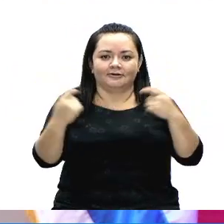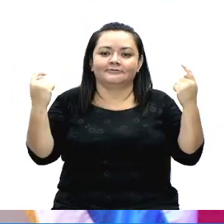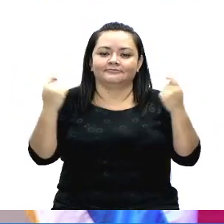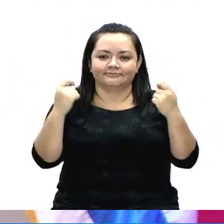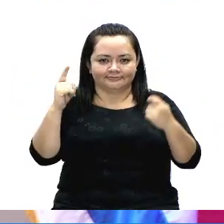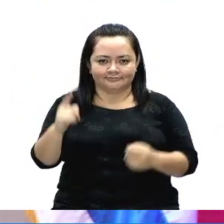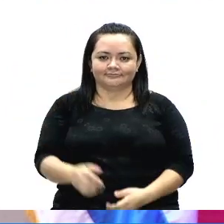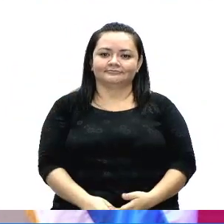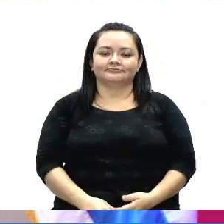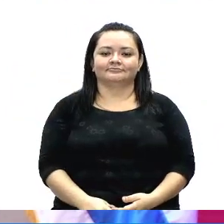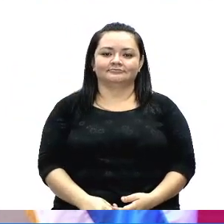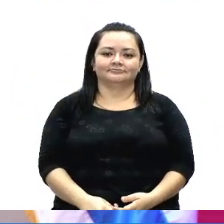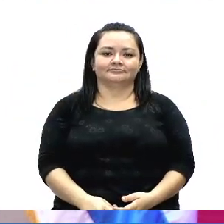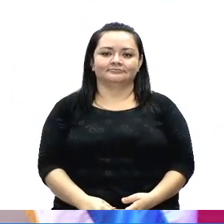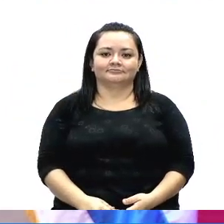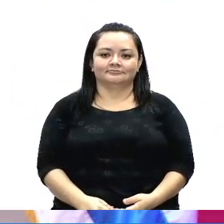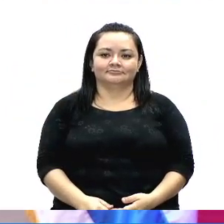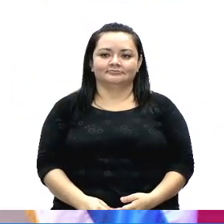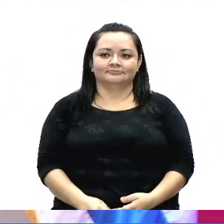dios